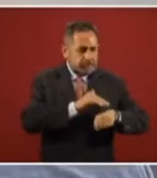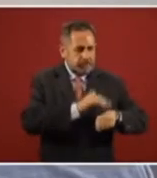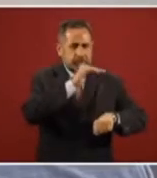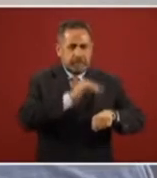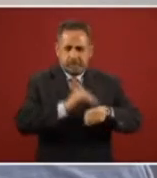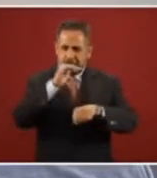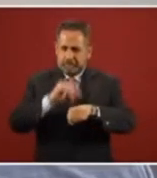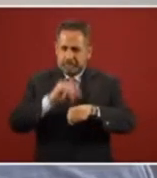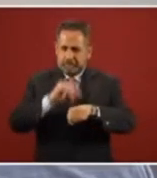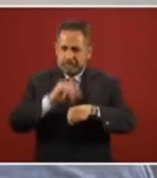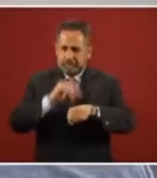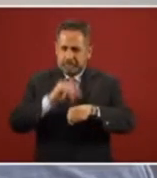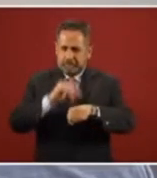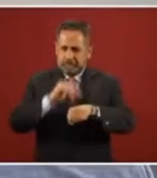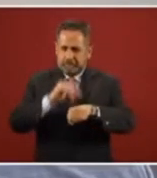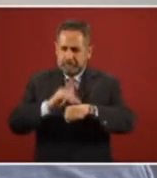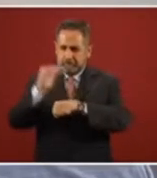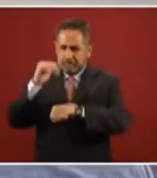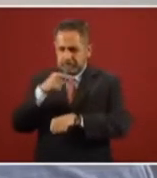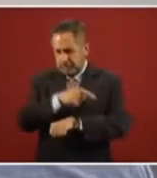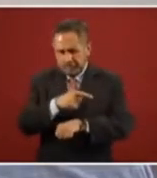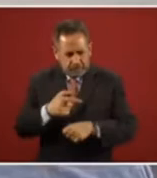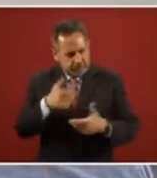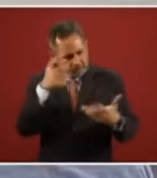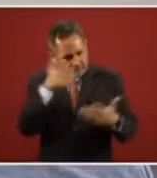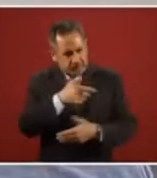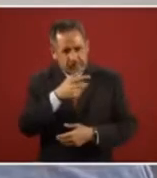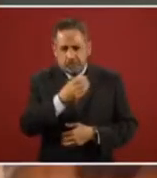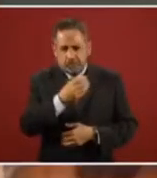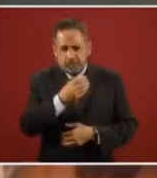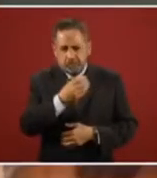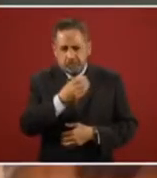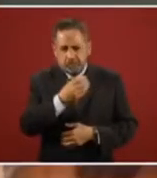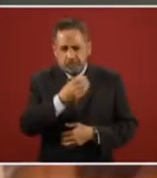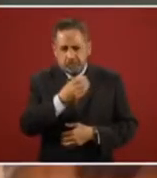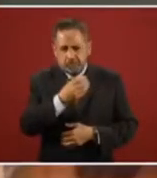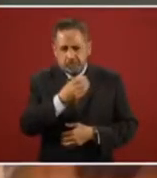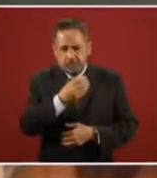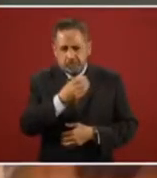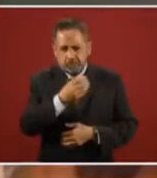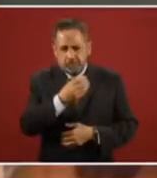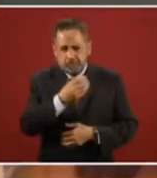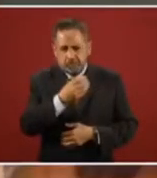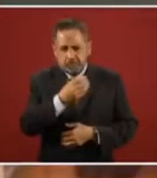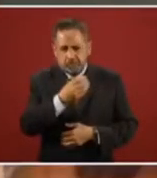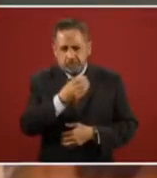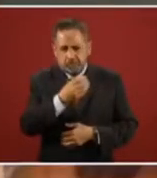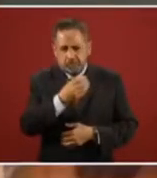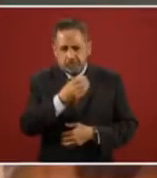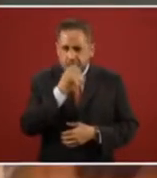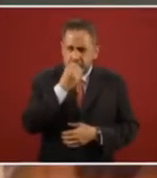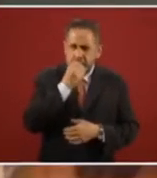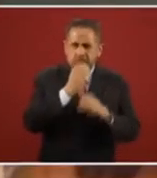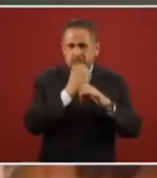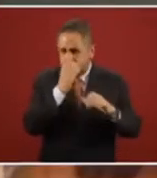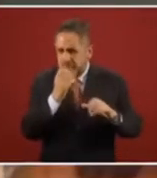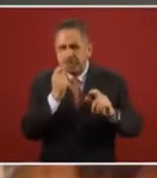alimentos y azul por supuesto de transporte en deportes alza trainspotting